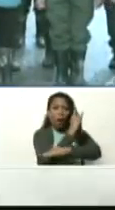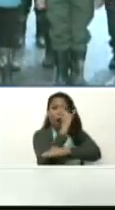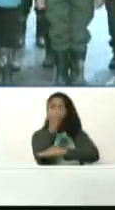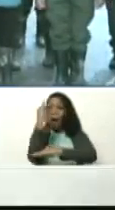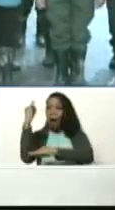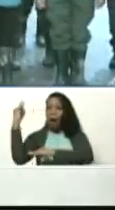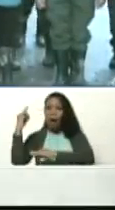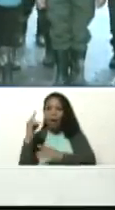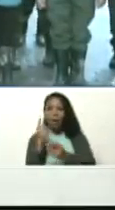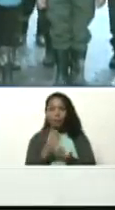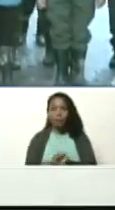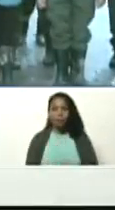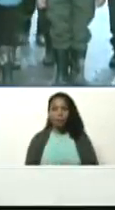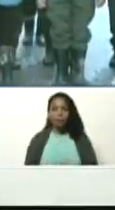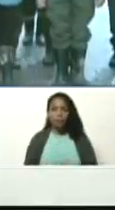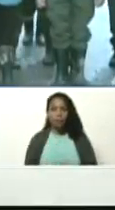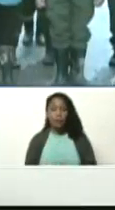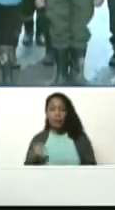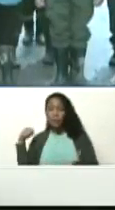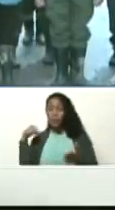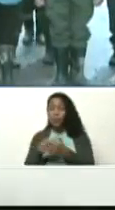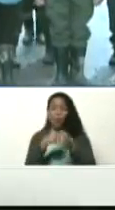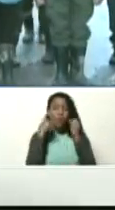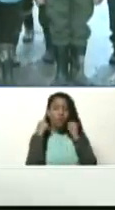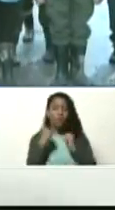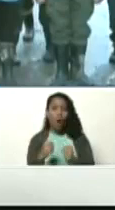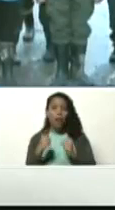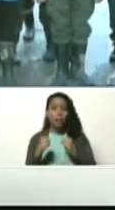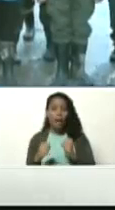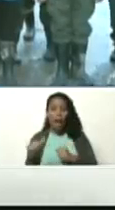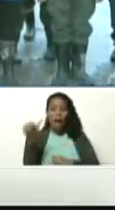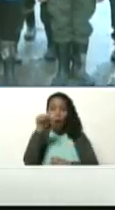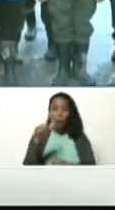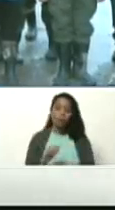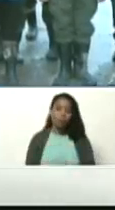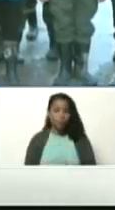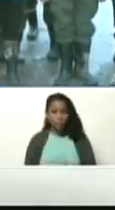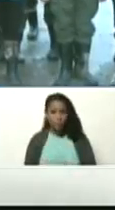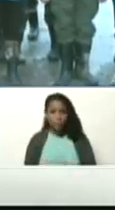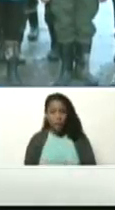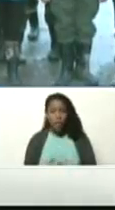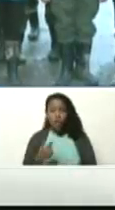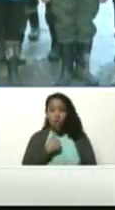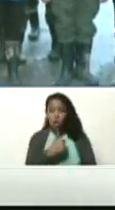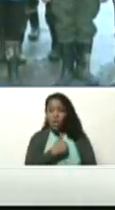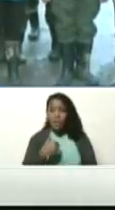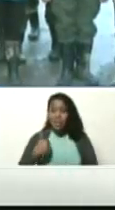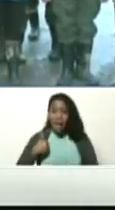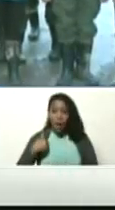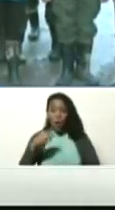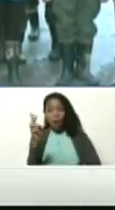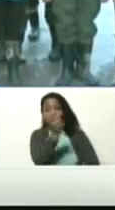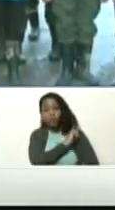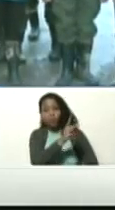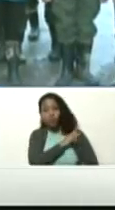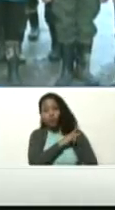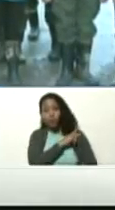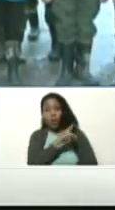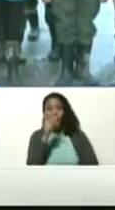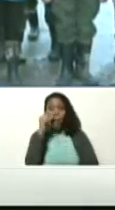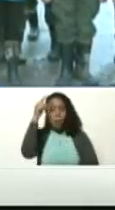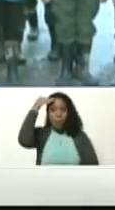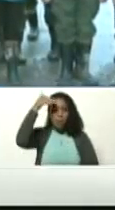abajo. Nos ha golpeado duro, pero ahí estamos. Yo quisiera que el general en jefe,